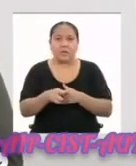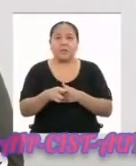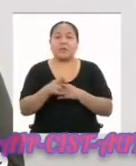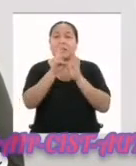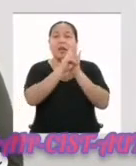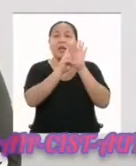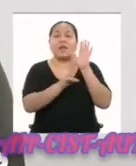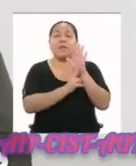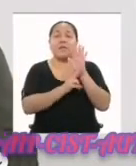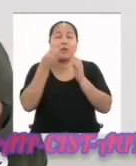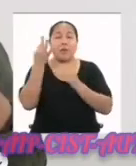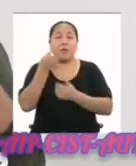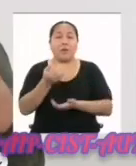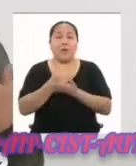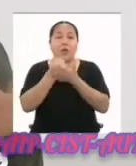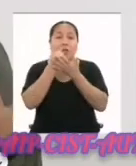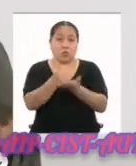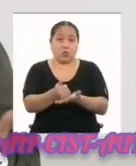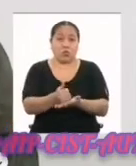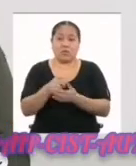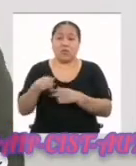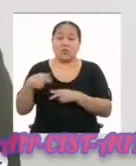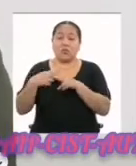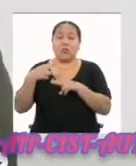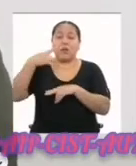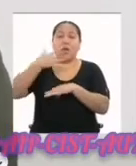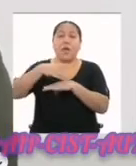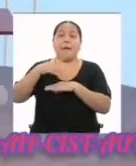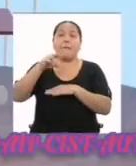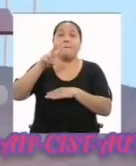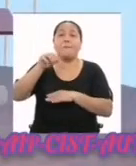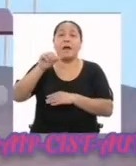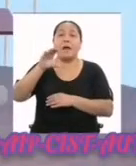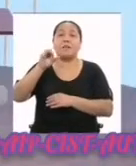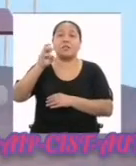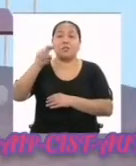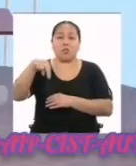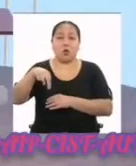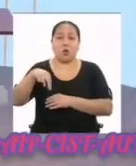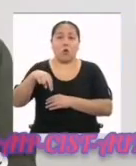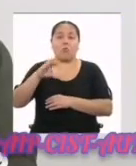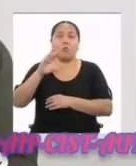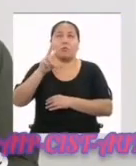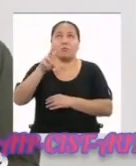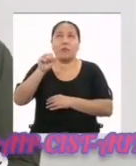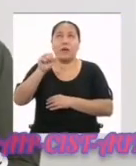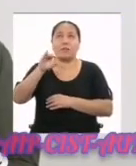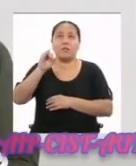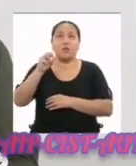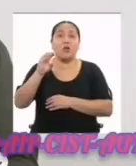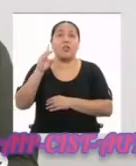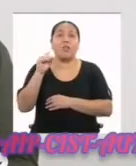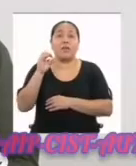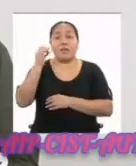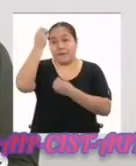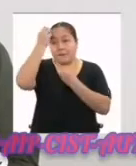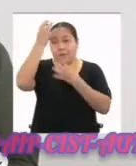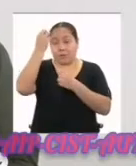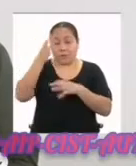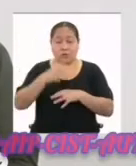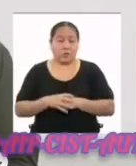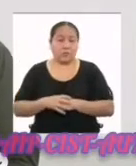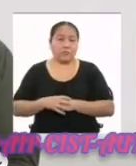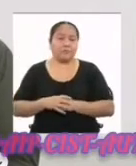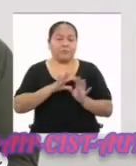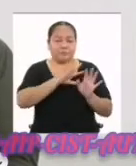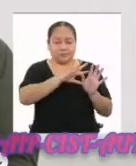ayude realmente a conservar nuestros bosques. ¿A qué te refieres? A ver, Jonathan, ¿qué pasaría